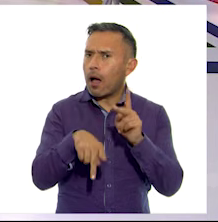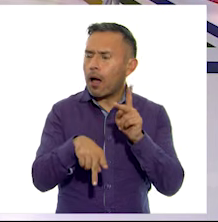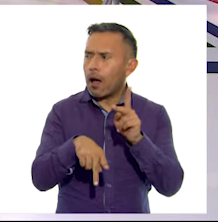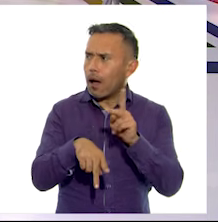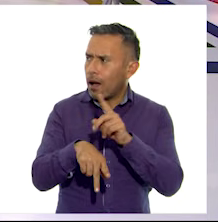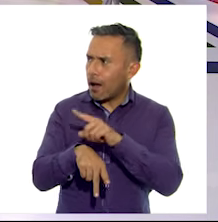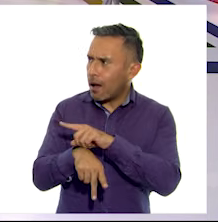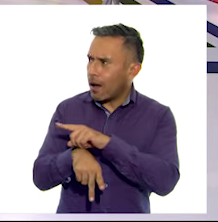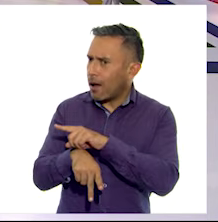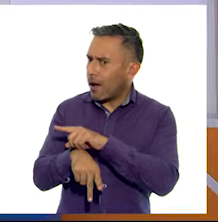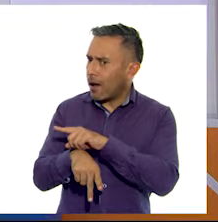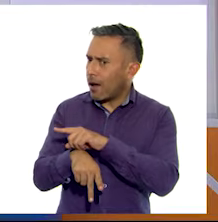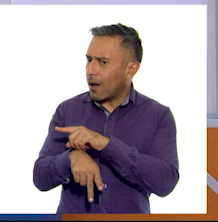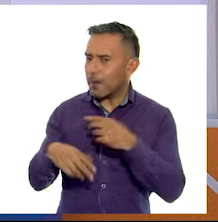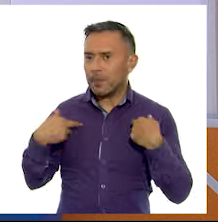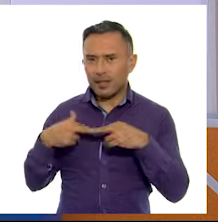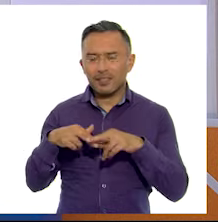Hortensia.